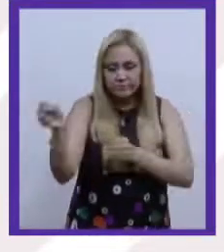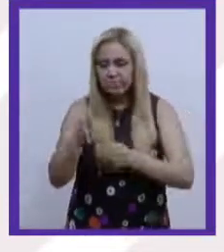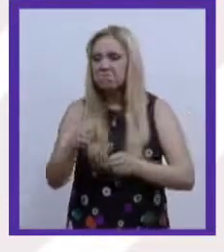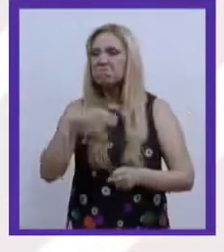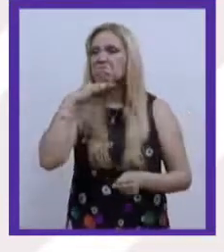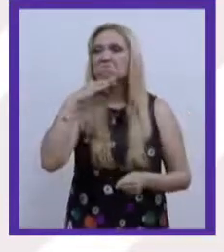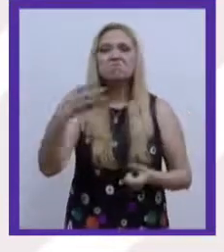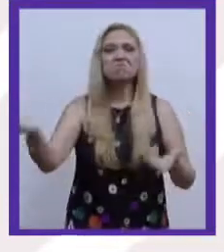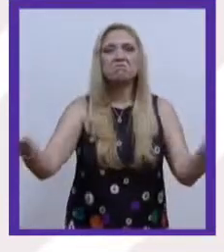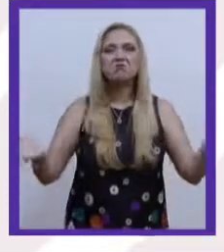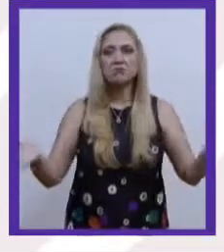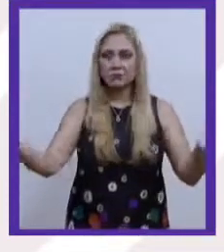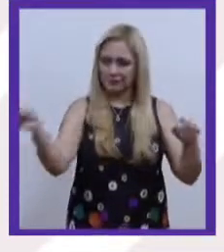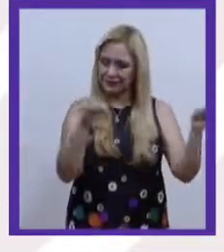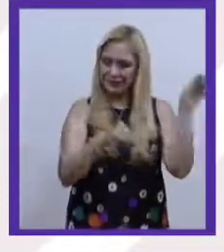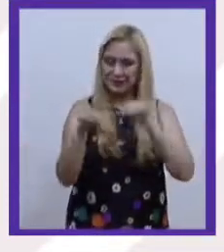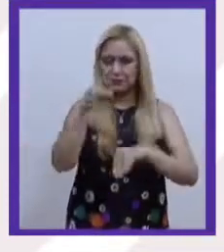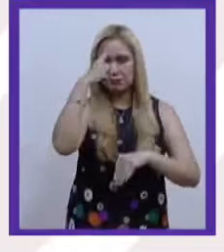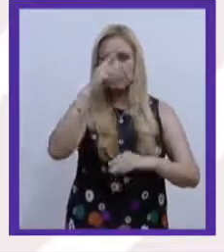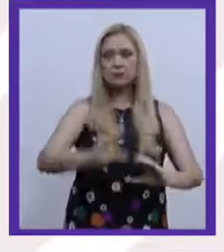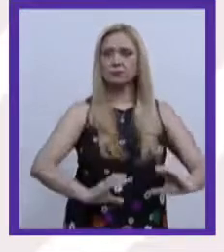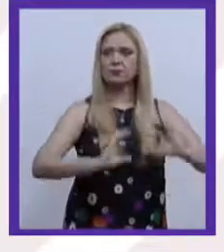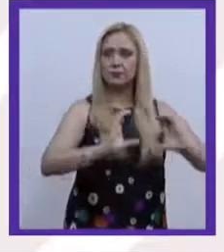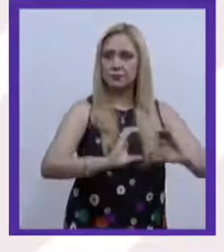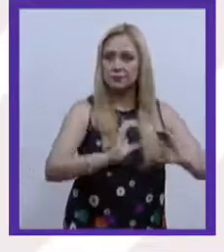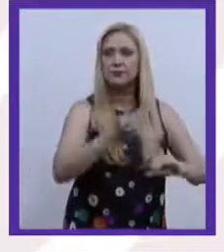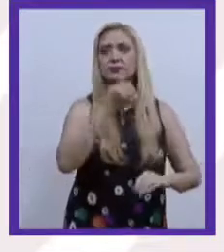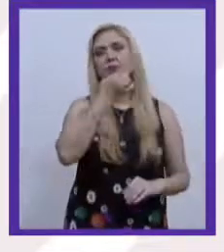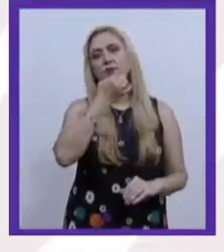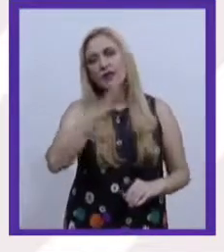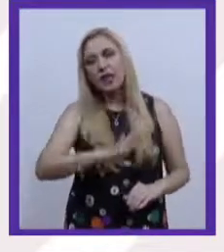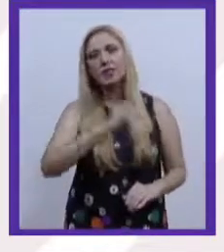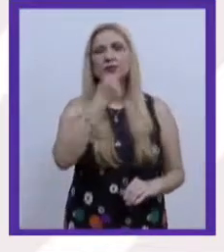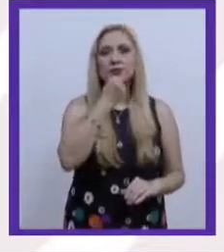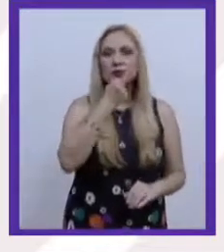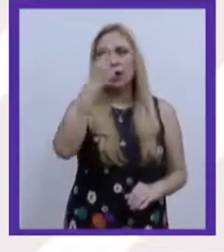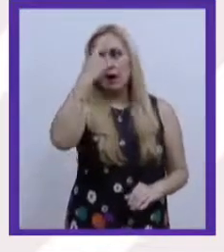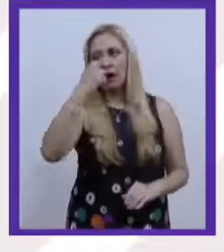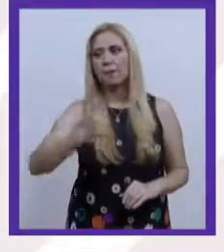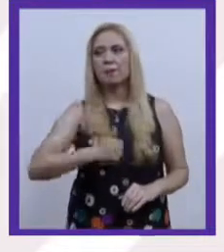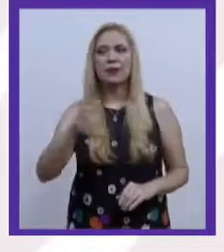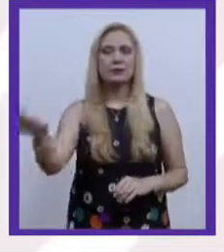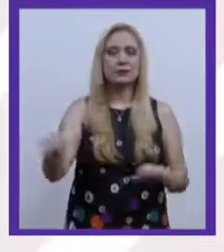toman como parte de políticas de cuidado, ¿no? Las de niños, todo esto que hemos